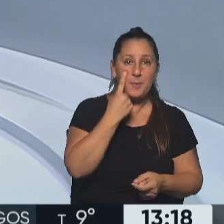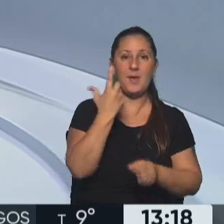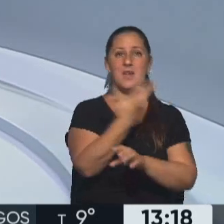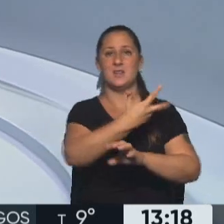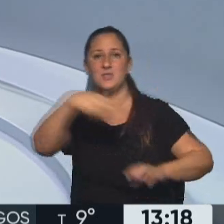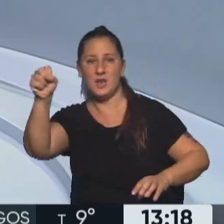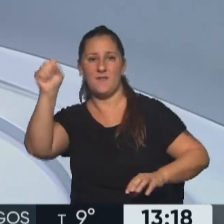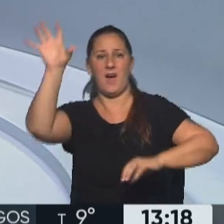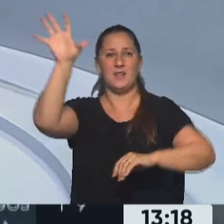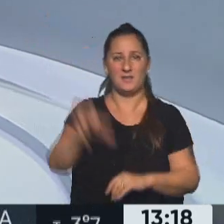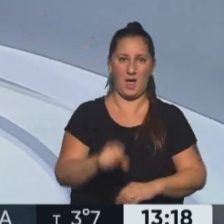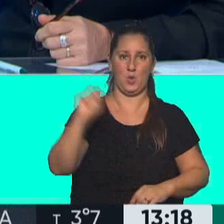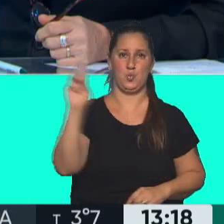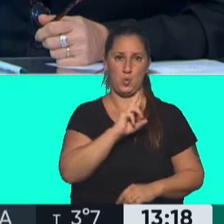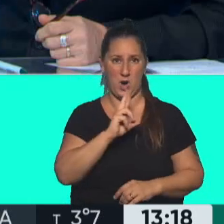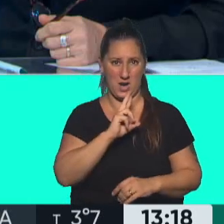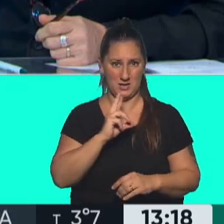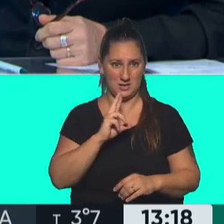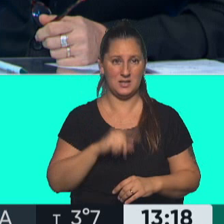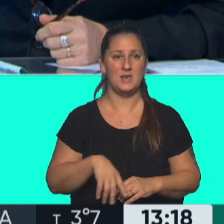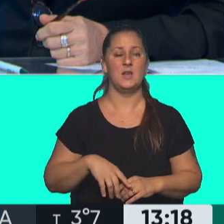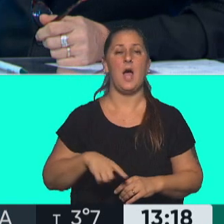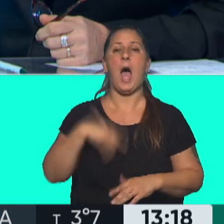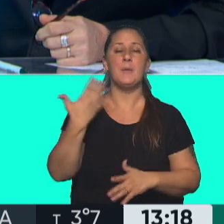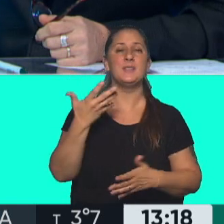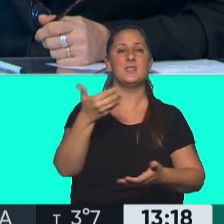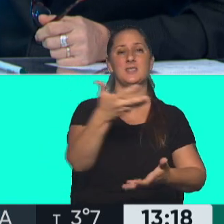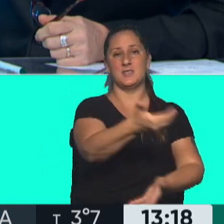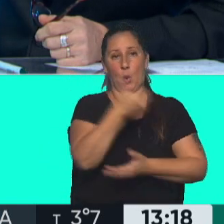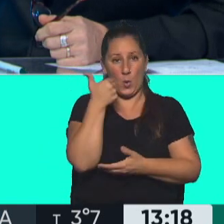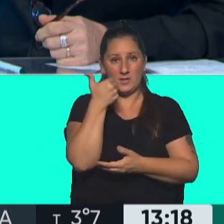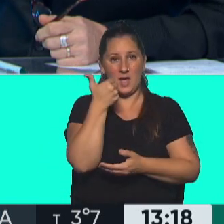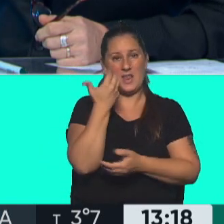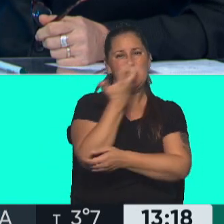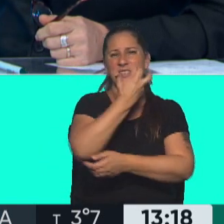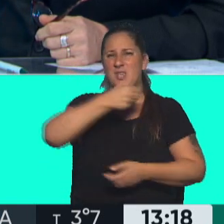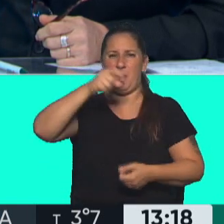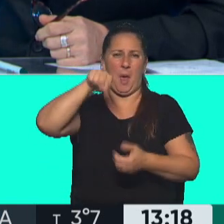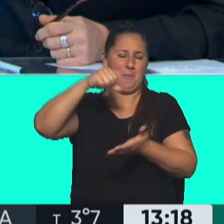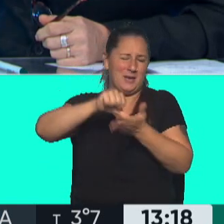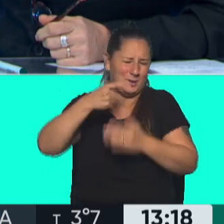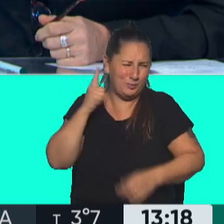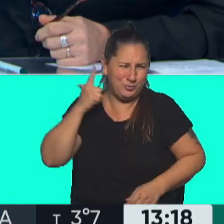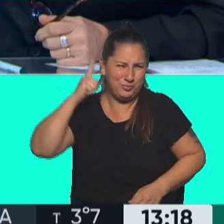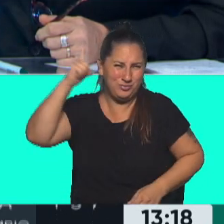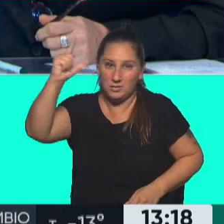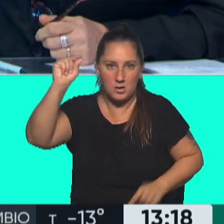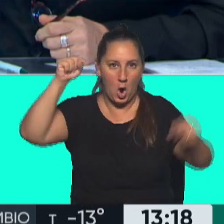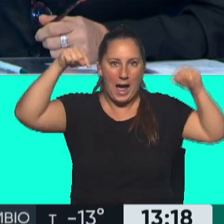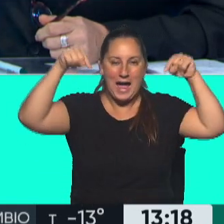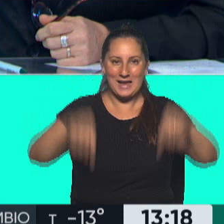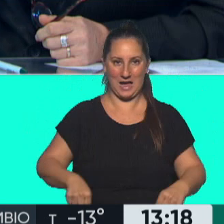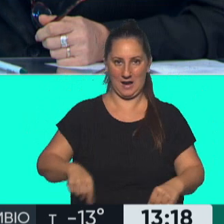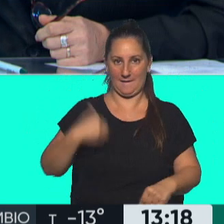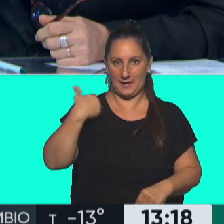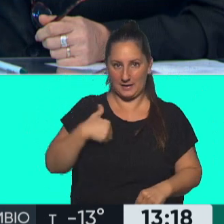tendemos a crear ese que pasa en otro país claro que la secuestra y se la llevan a países remotos no pasa acá pasa en nuestro